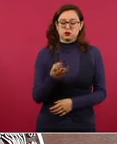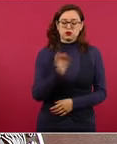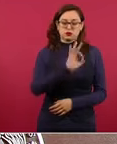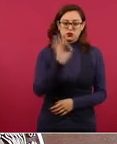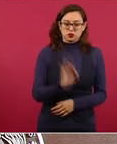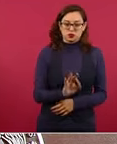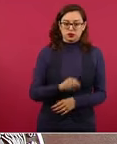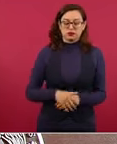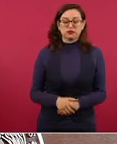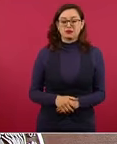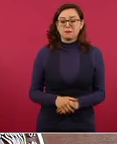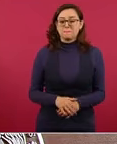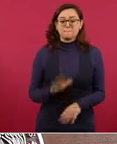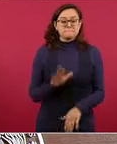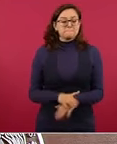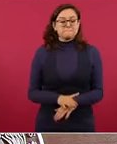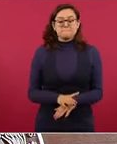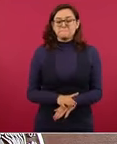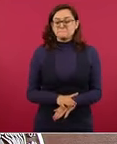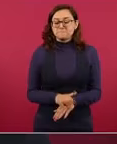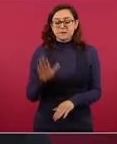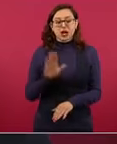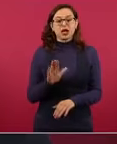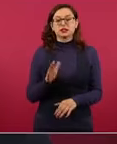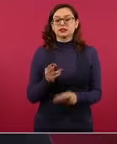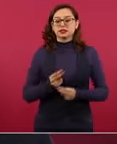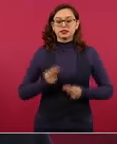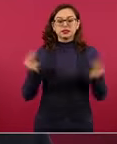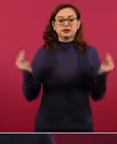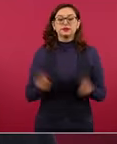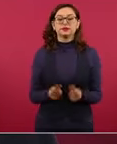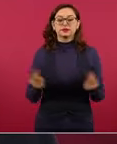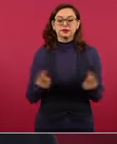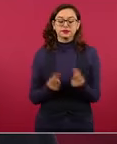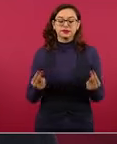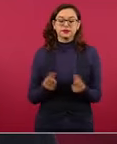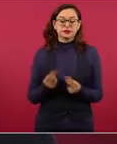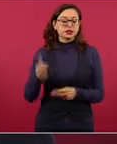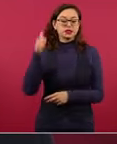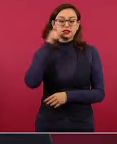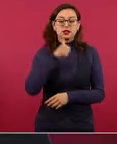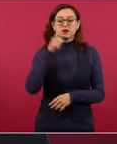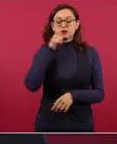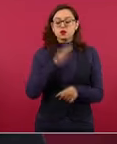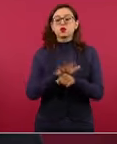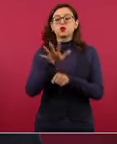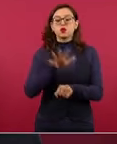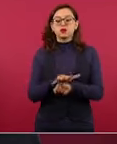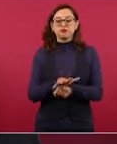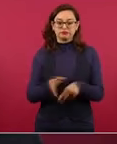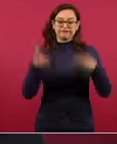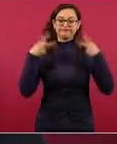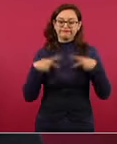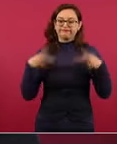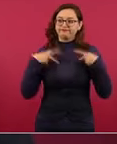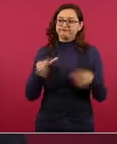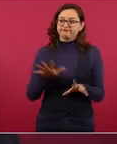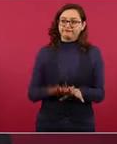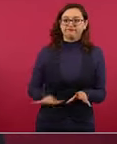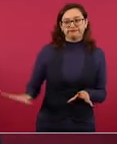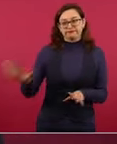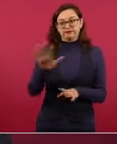la principal demanda que se tiene siempre es la pública urbana doméstica